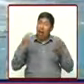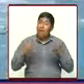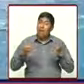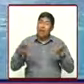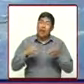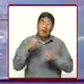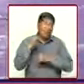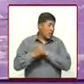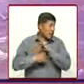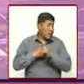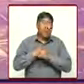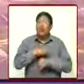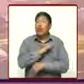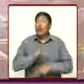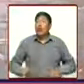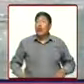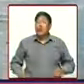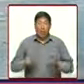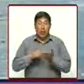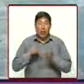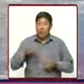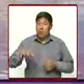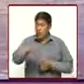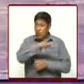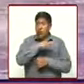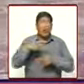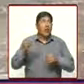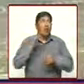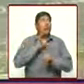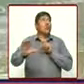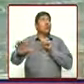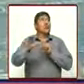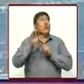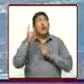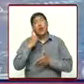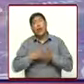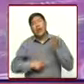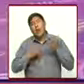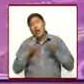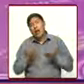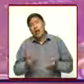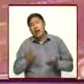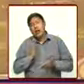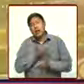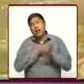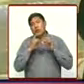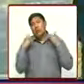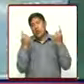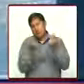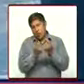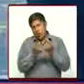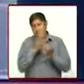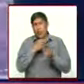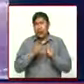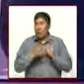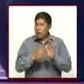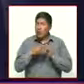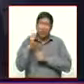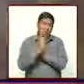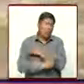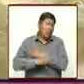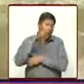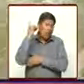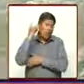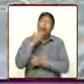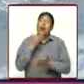mi atrás, gobernador, por lo que son estos municipios y la cultura que se tiene en nuestro departamento y obviamente mostrar en el país entero.